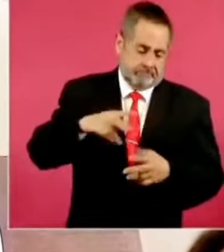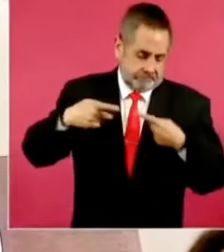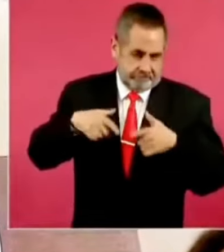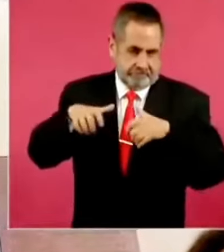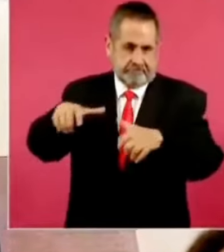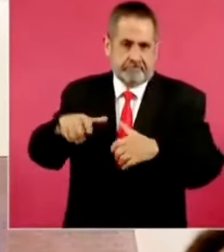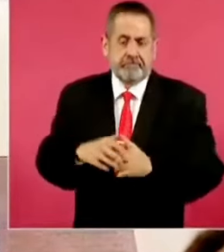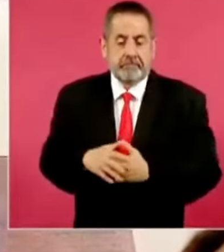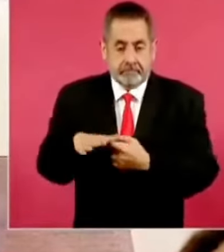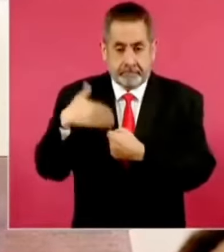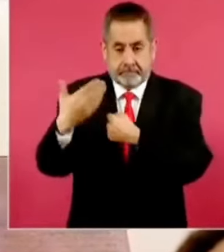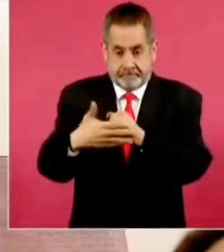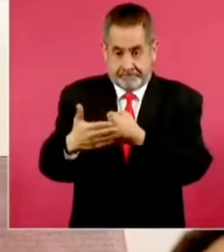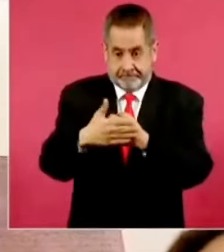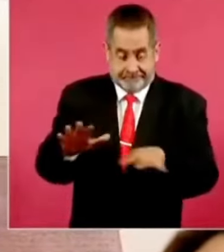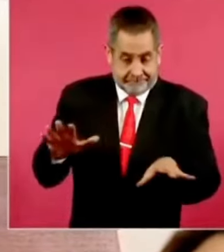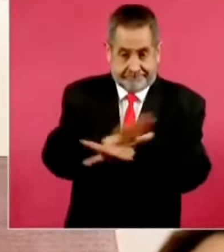Ahora vienen las reformas,